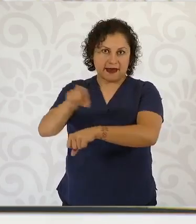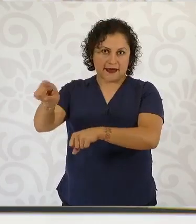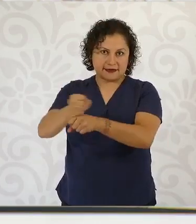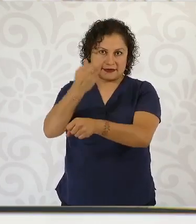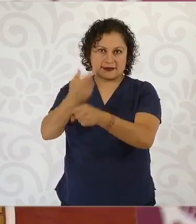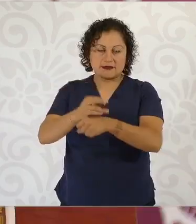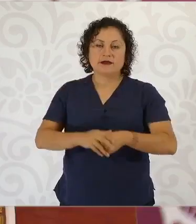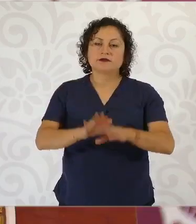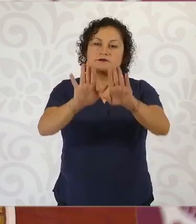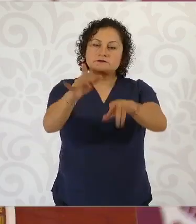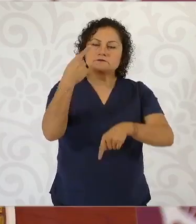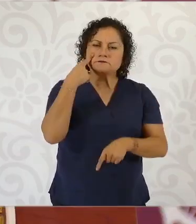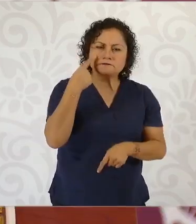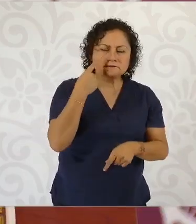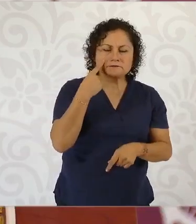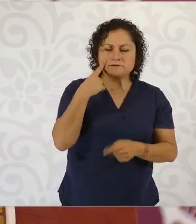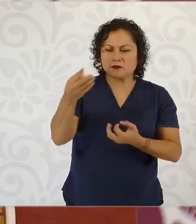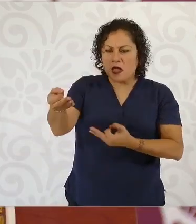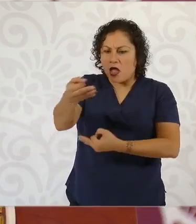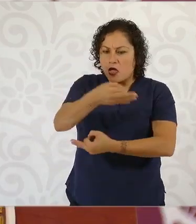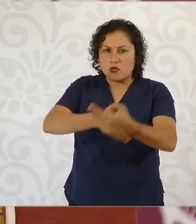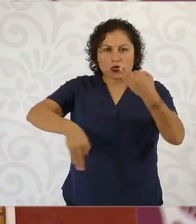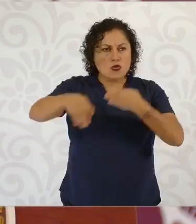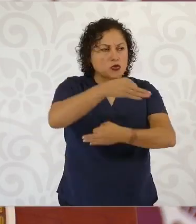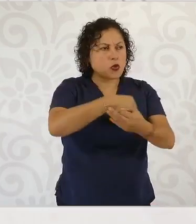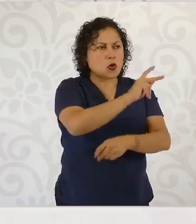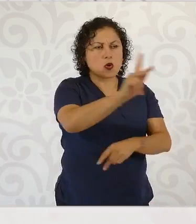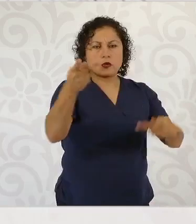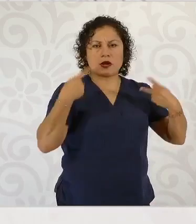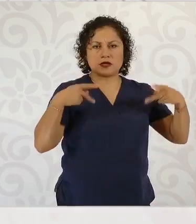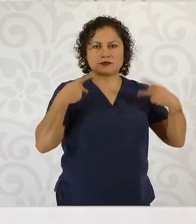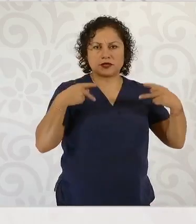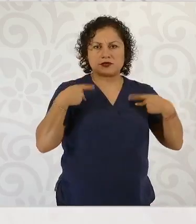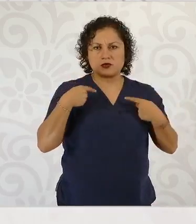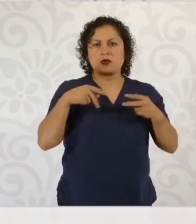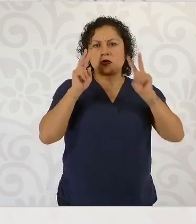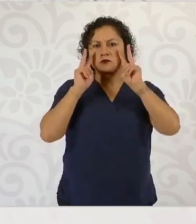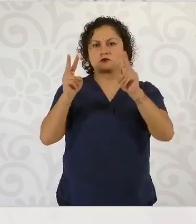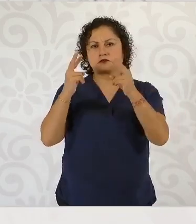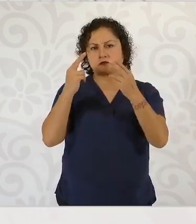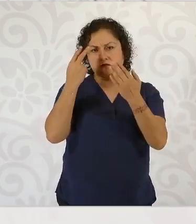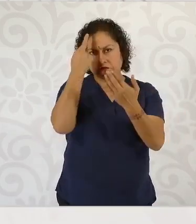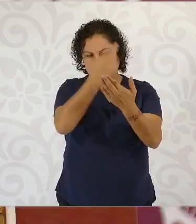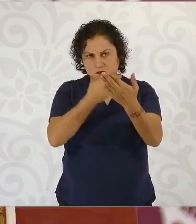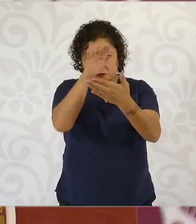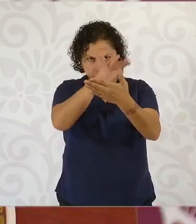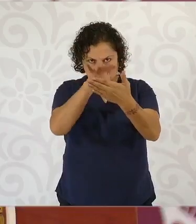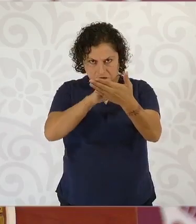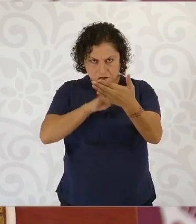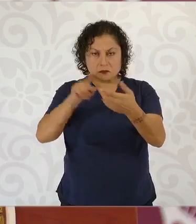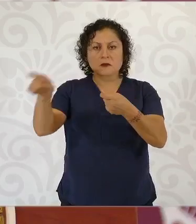Político. Animal Político. Entonces, para quien tenga interés, pues que lea la nota en Animal